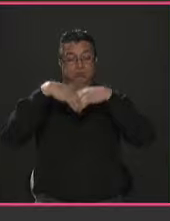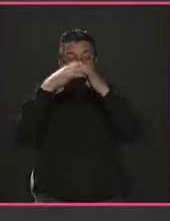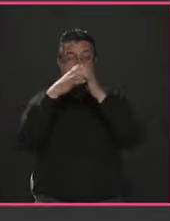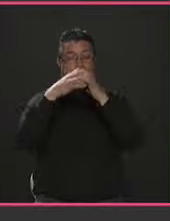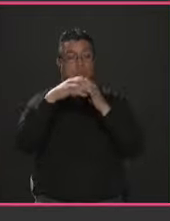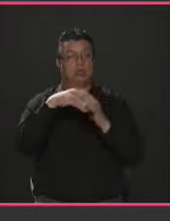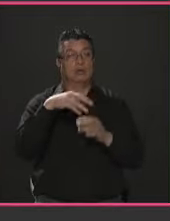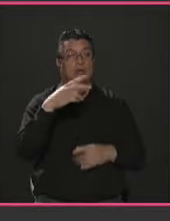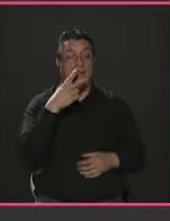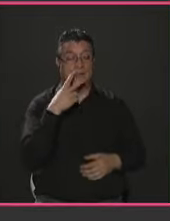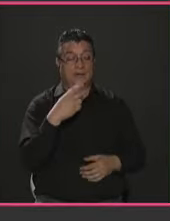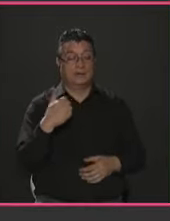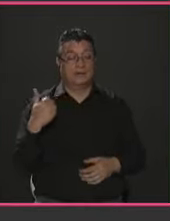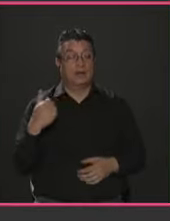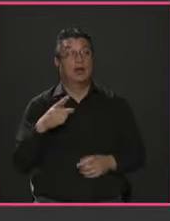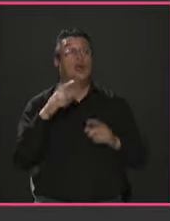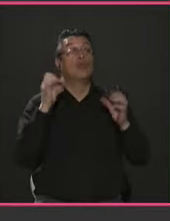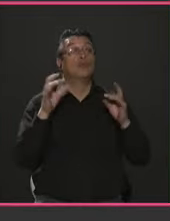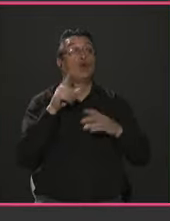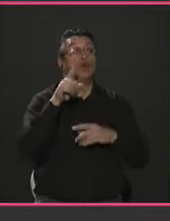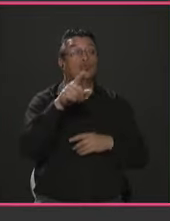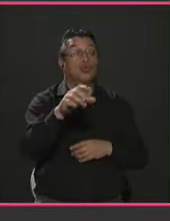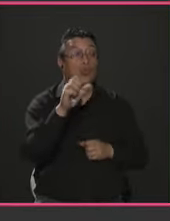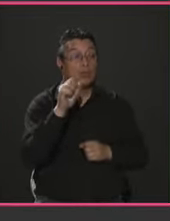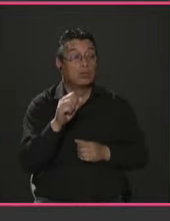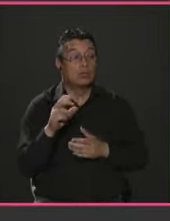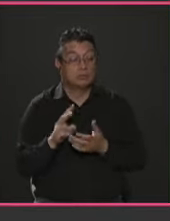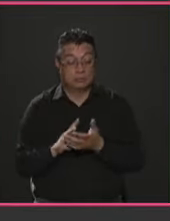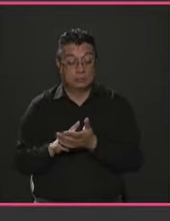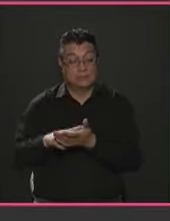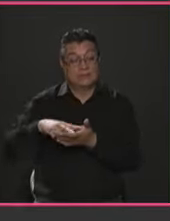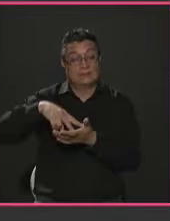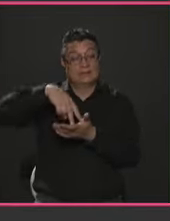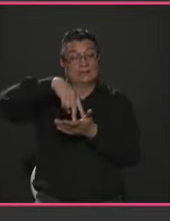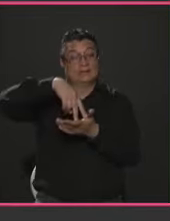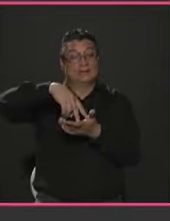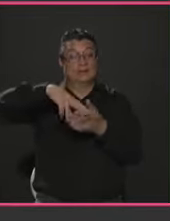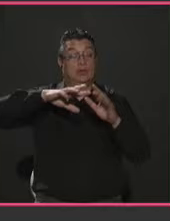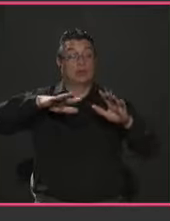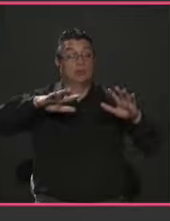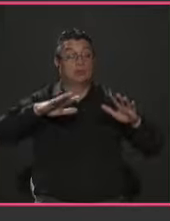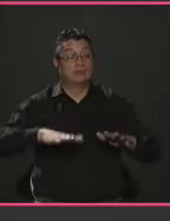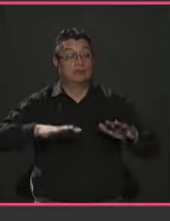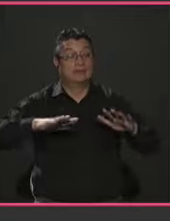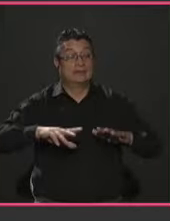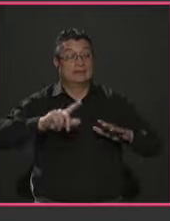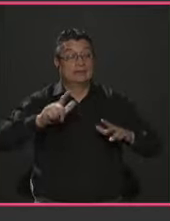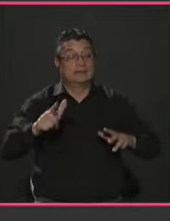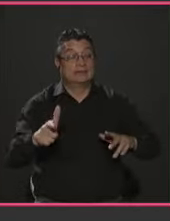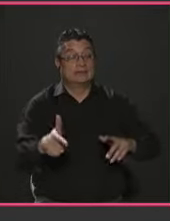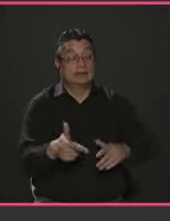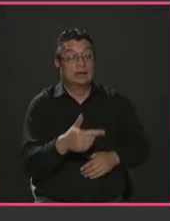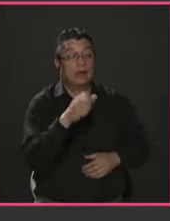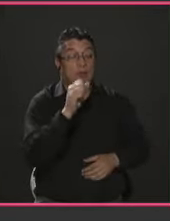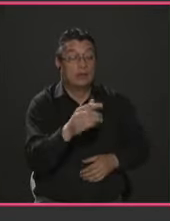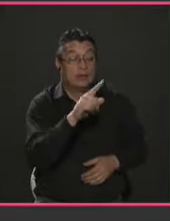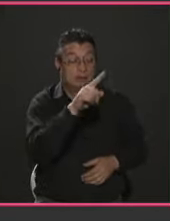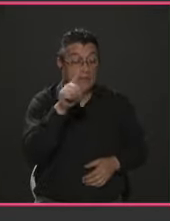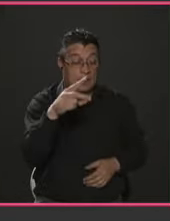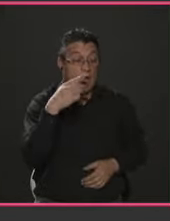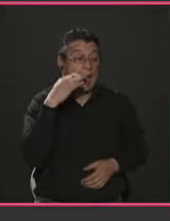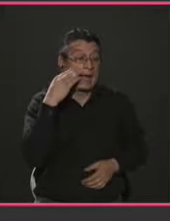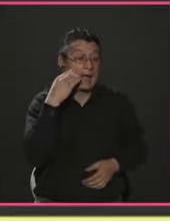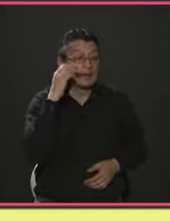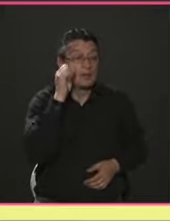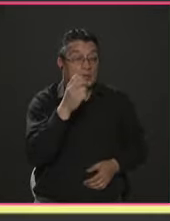robot siguen si ustedes tuvieran la posibilidad de pararlo aquí no puedo pero para hacerlo en cámara lenta se van da cuenta que son partes que casi yo las